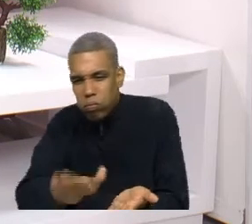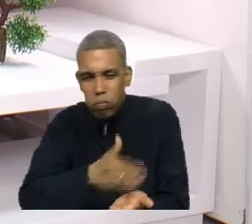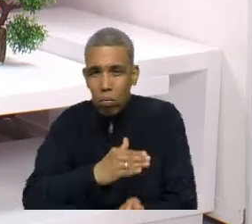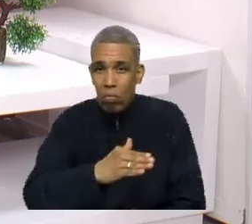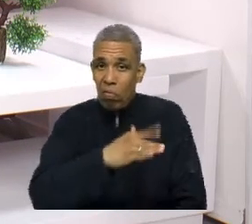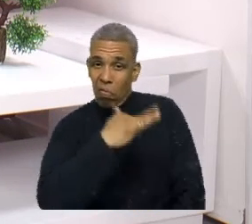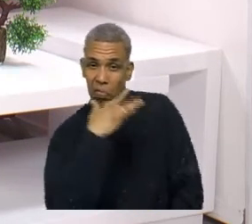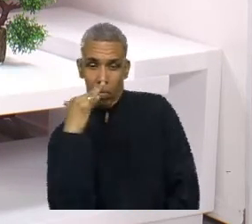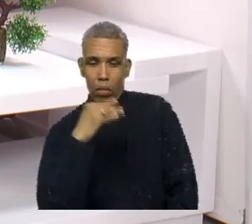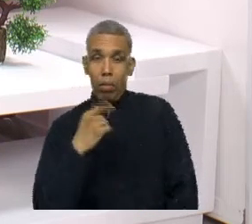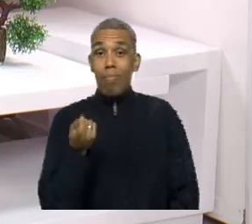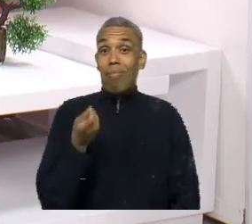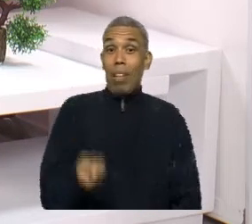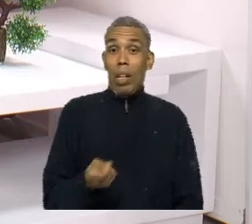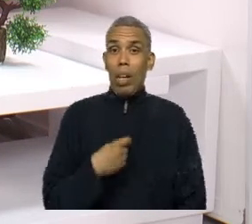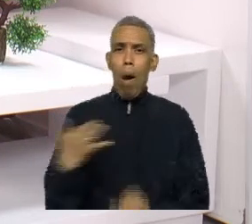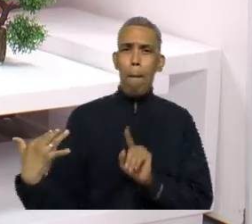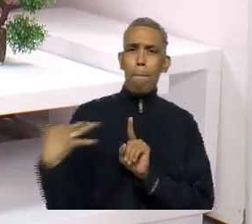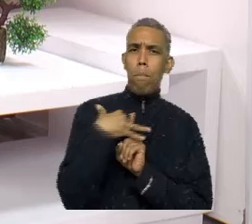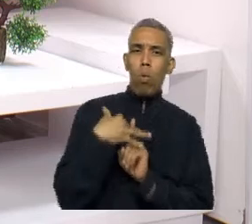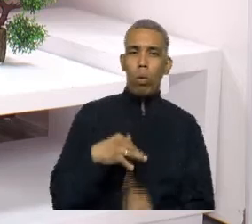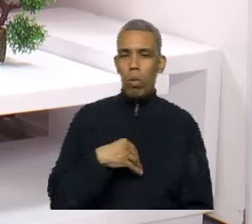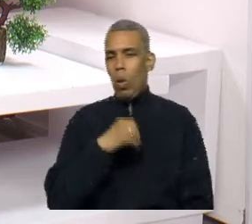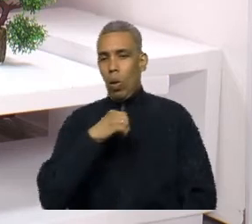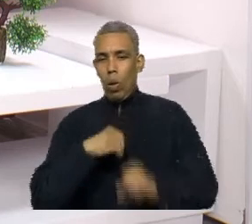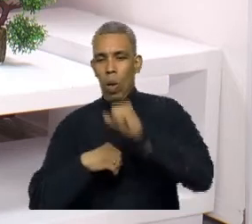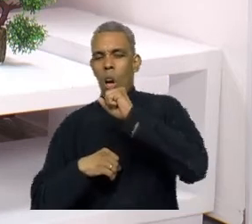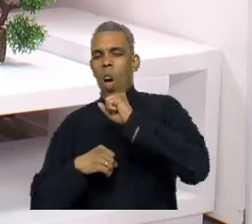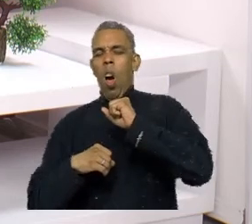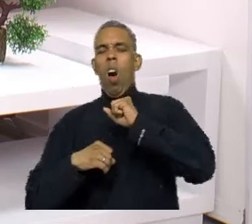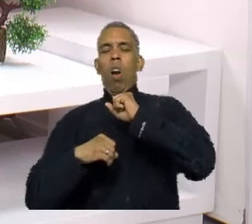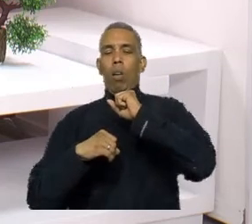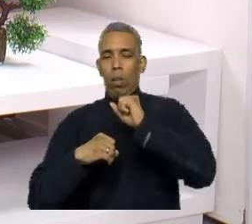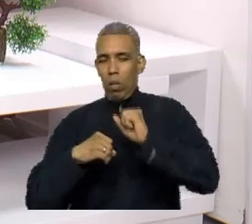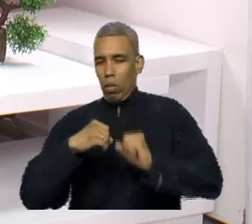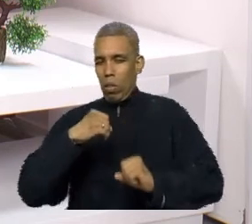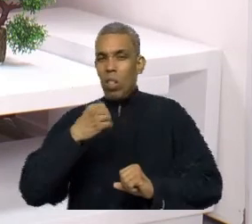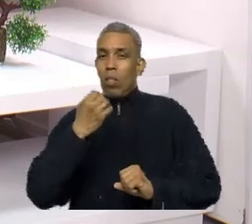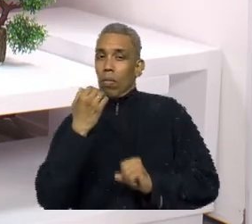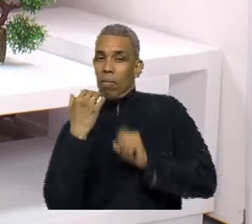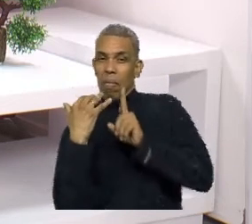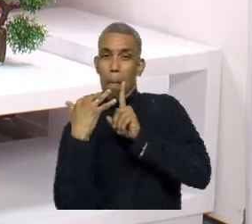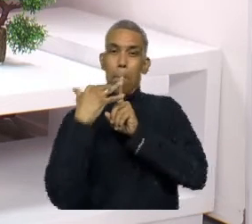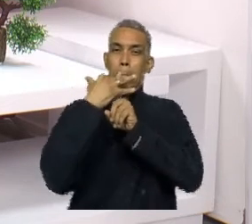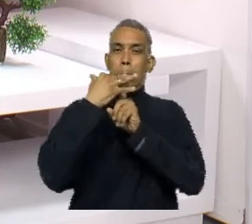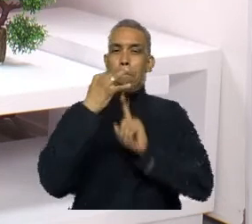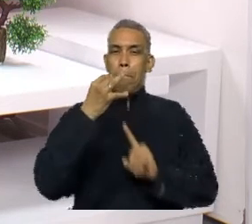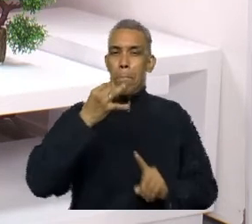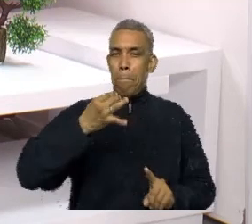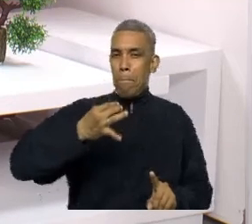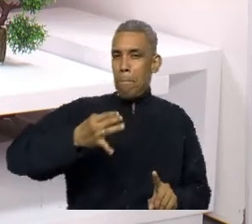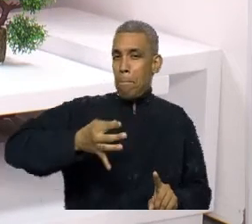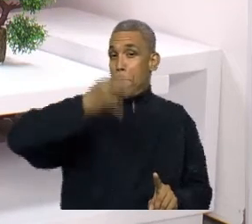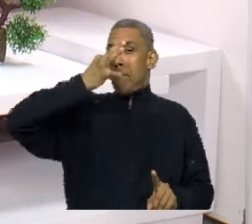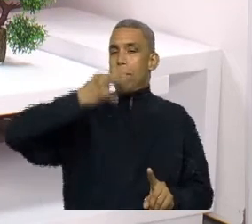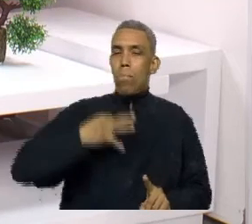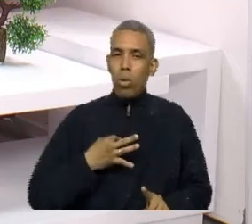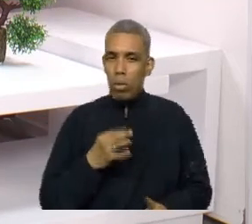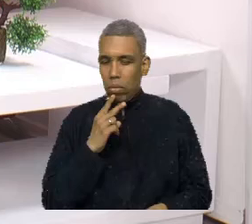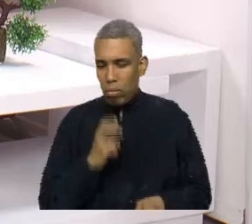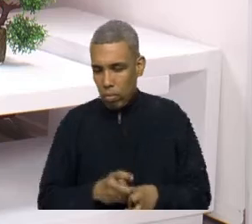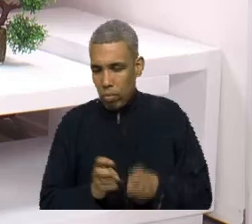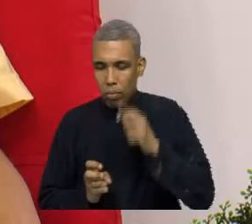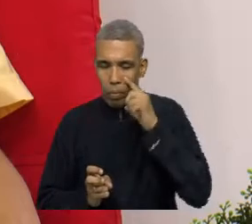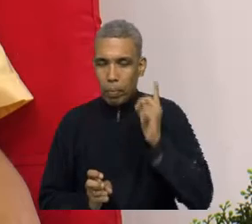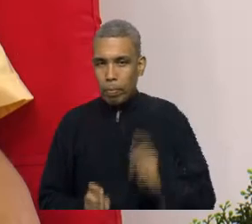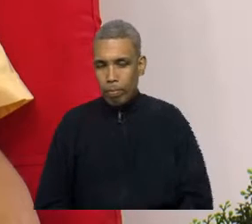etcétera. Entonces, esto es importante porque uno va a pensar de que se curó. Si llega ese